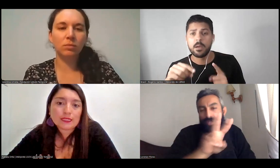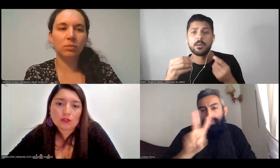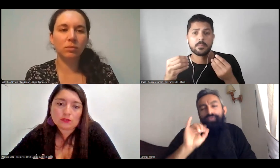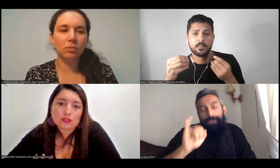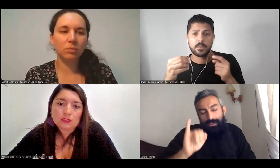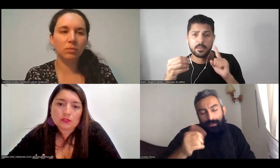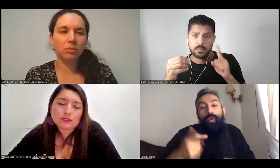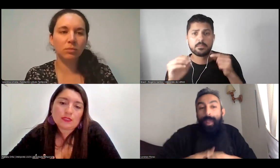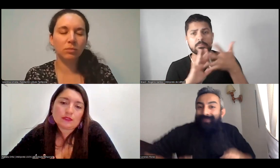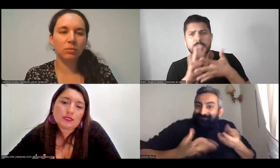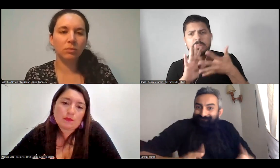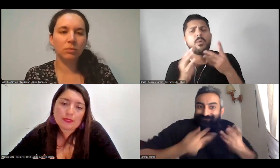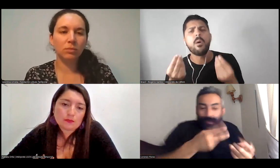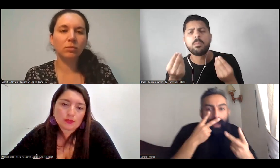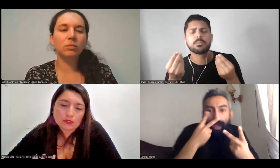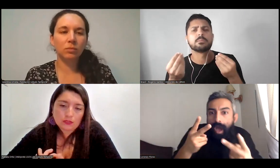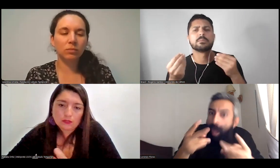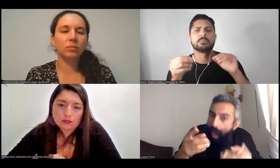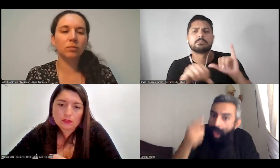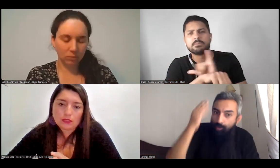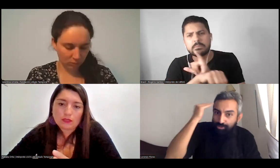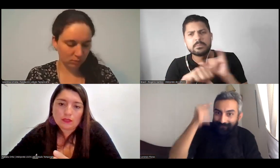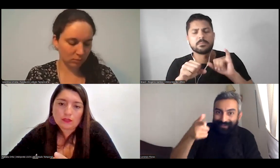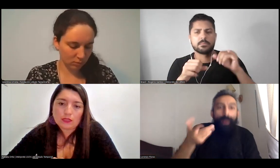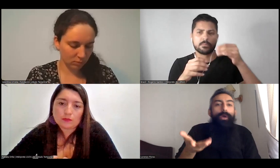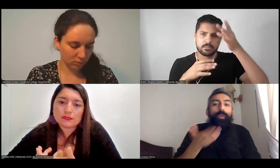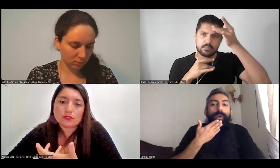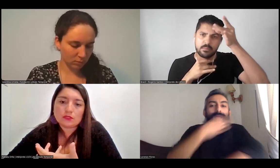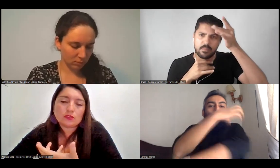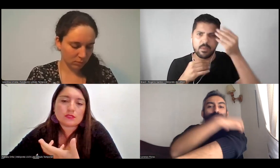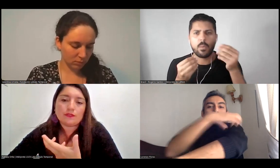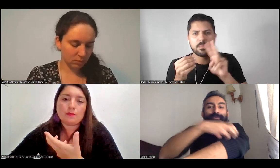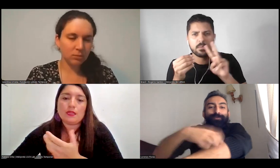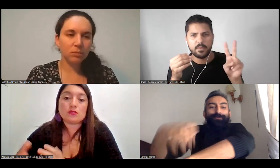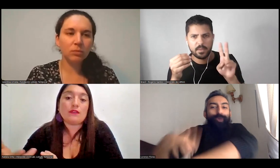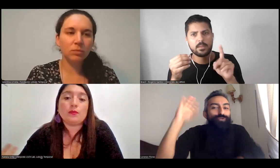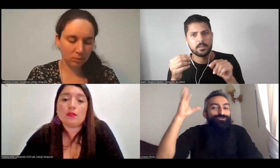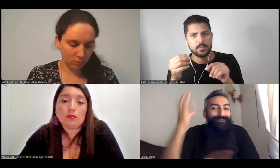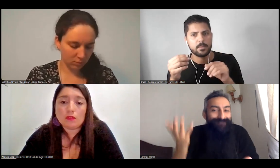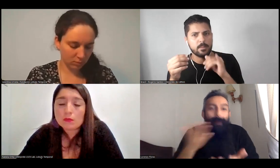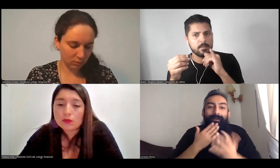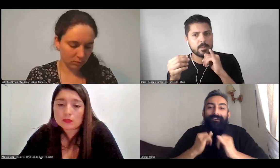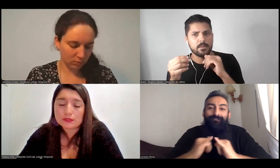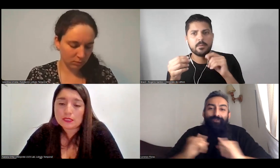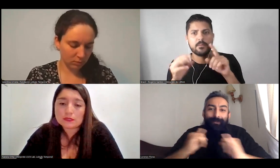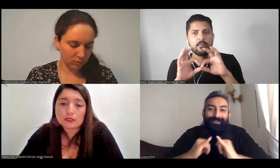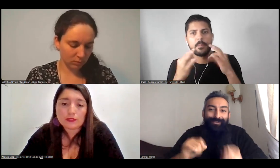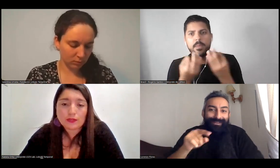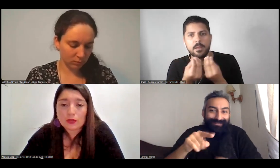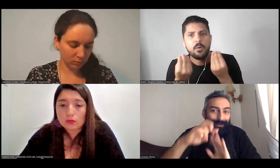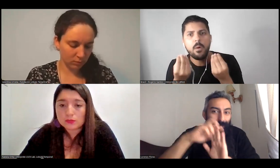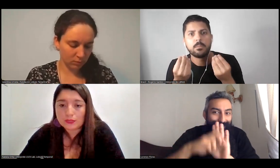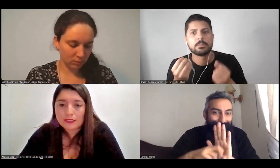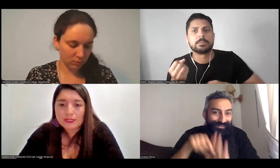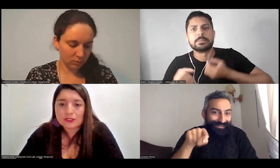cómo hacerlo. Entonces, sí, me parece importante lo que has expresado, ¿cierto? Entonces las familias no saben, por ejemplo, cómo expresarse a